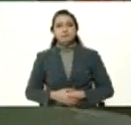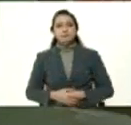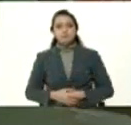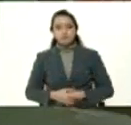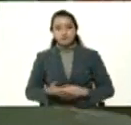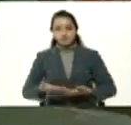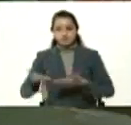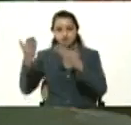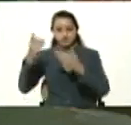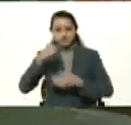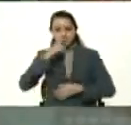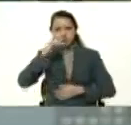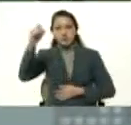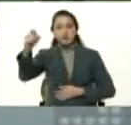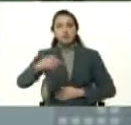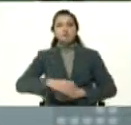presidente.